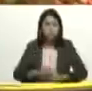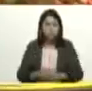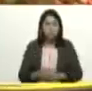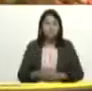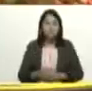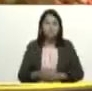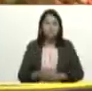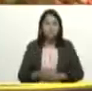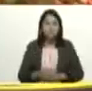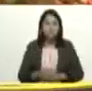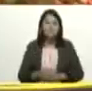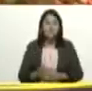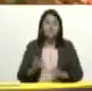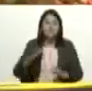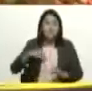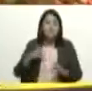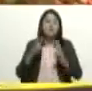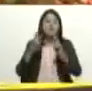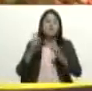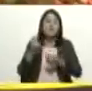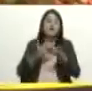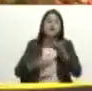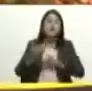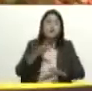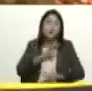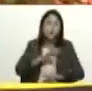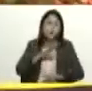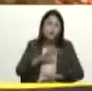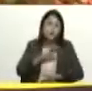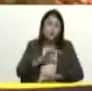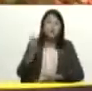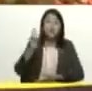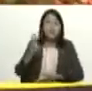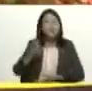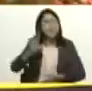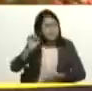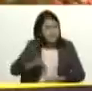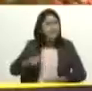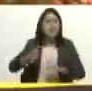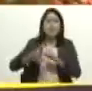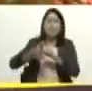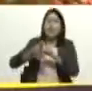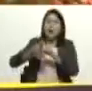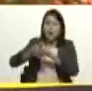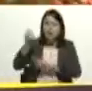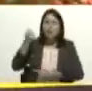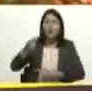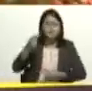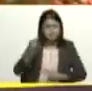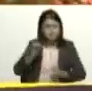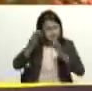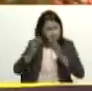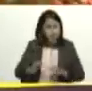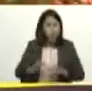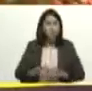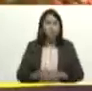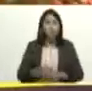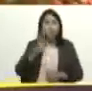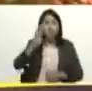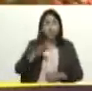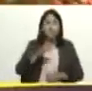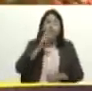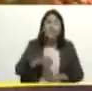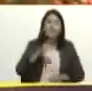nueva prosperidad económica y social, que la vamos a construir, que la vamos a vivir, que la vamos a tener. Tiene que haber